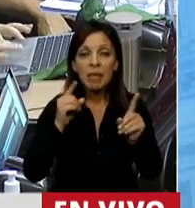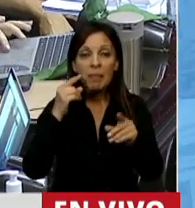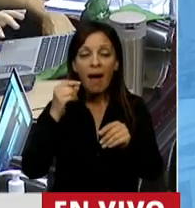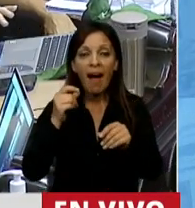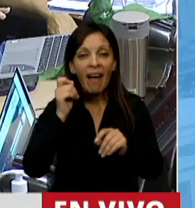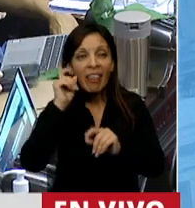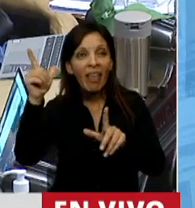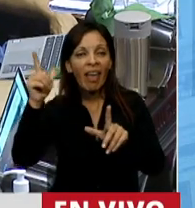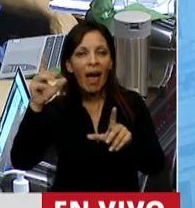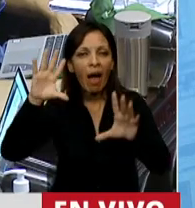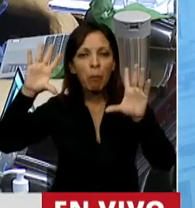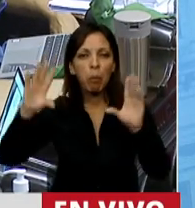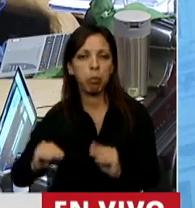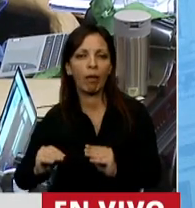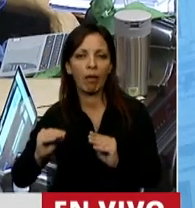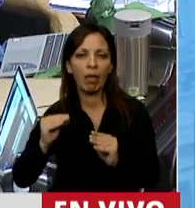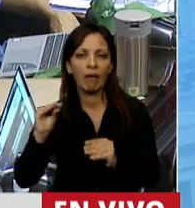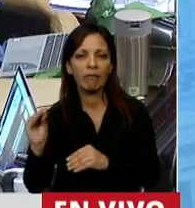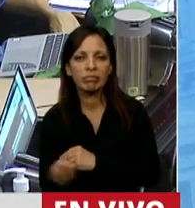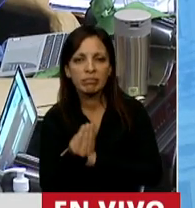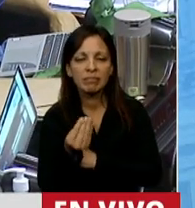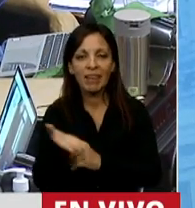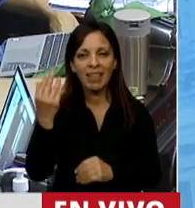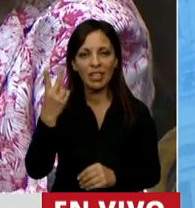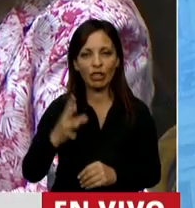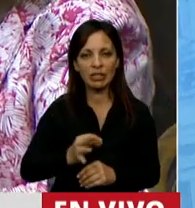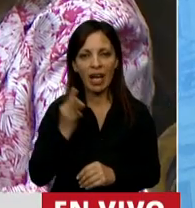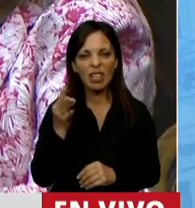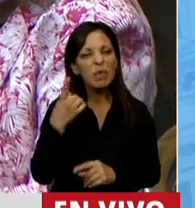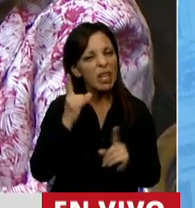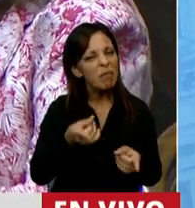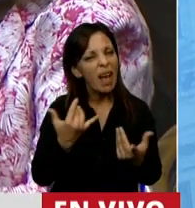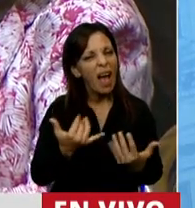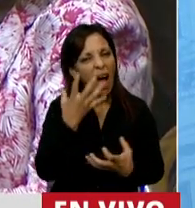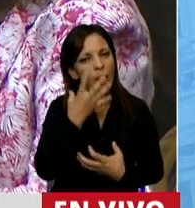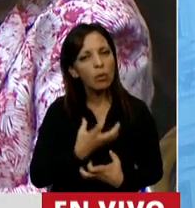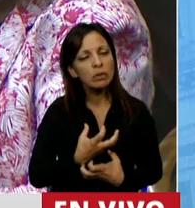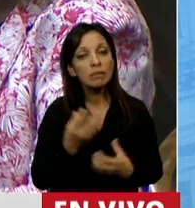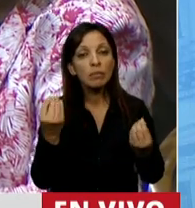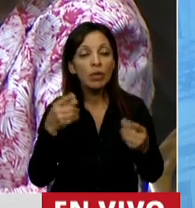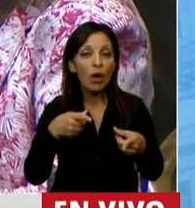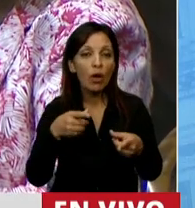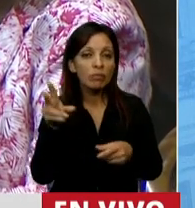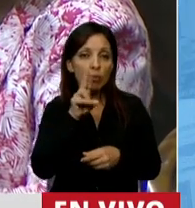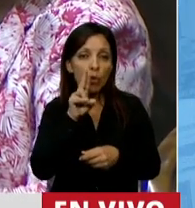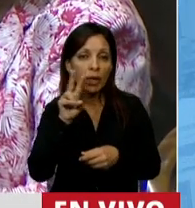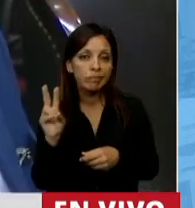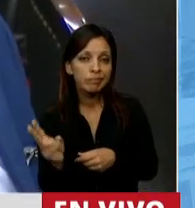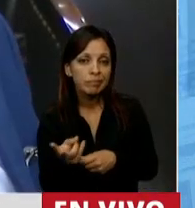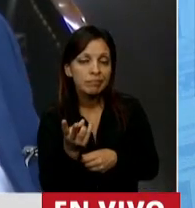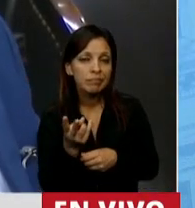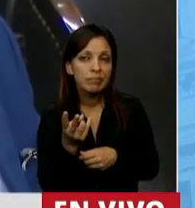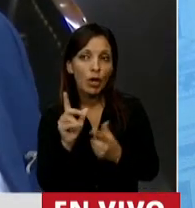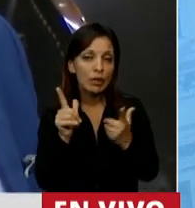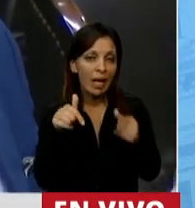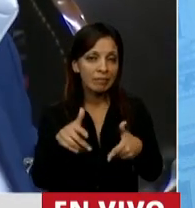2 años atrás. Pero hay angustia. Esa es la sensación que nos atraviesa, porque hay muchas mujeres que hoy faltan y que